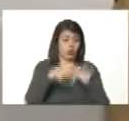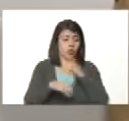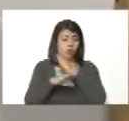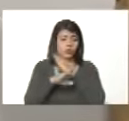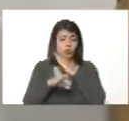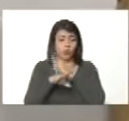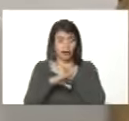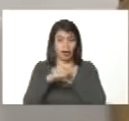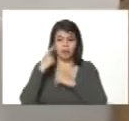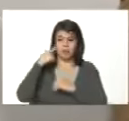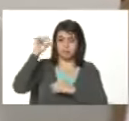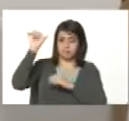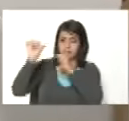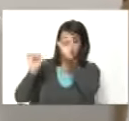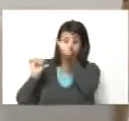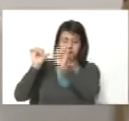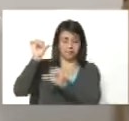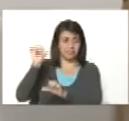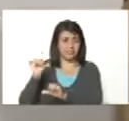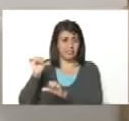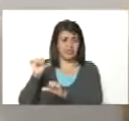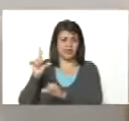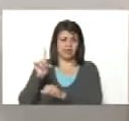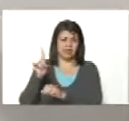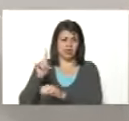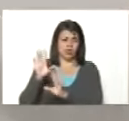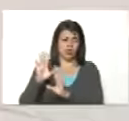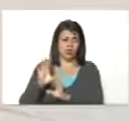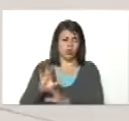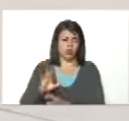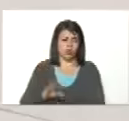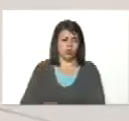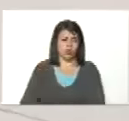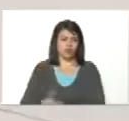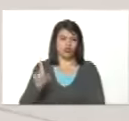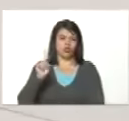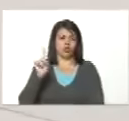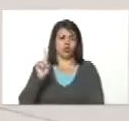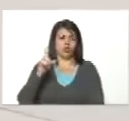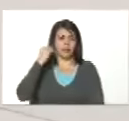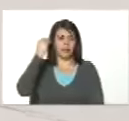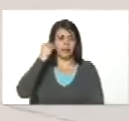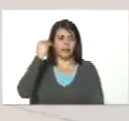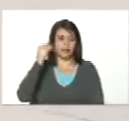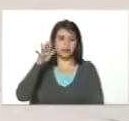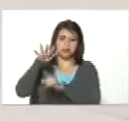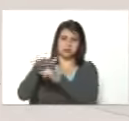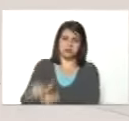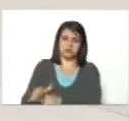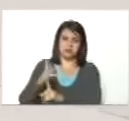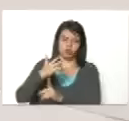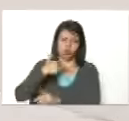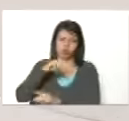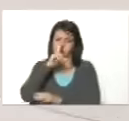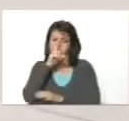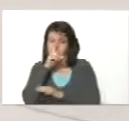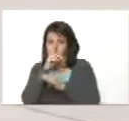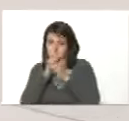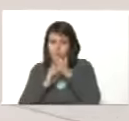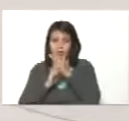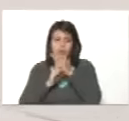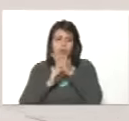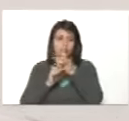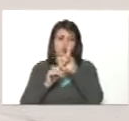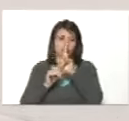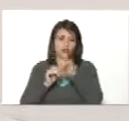todavía nos consideran... No. La verdad no es que nos consideren todavía sus vasallos. Lo que pasa es